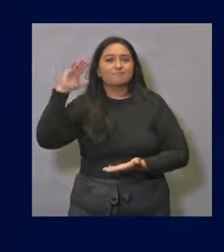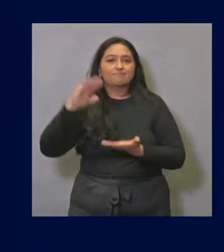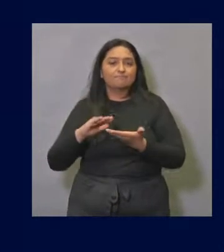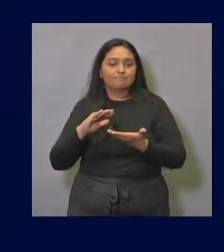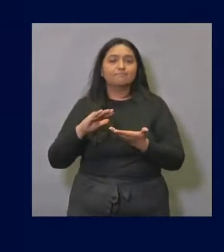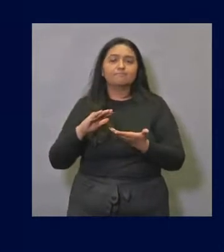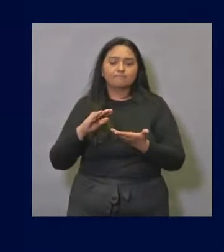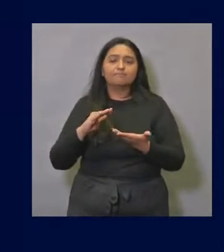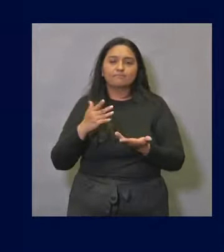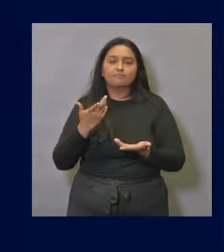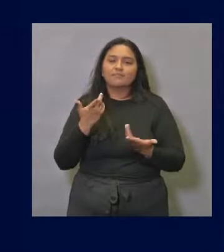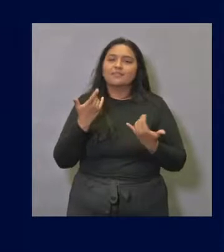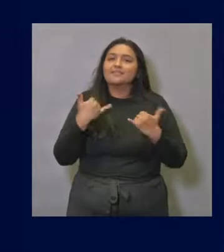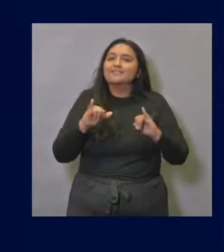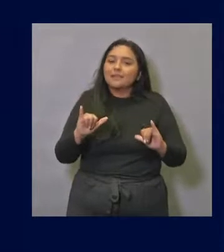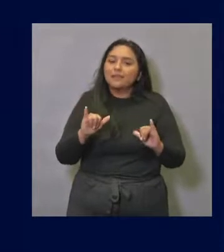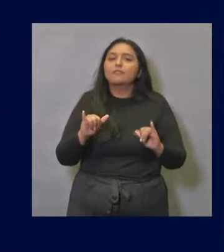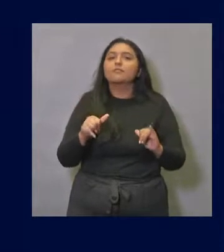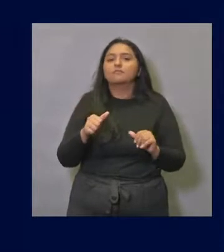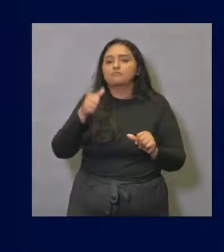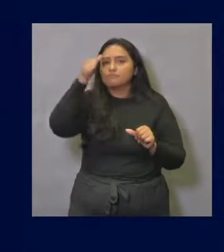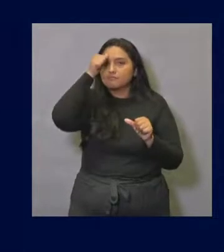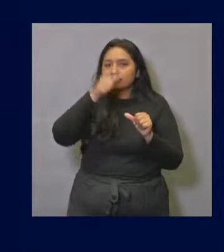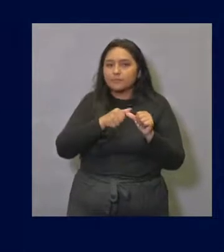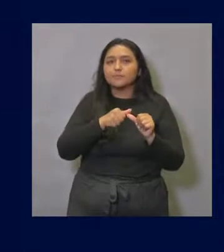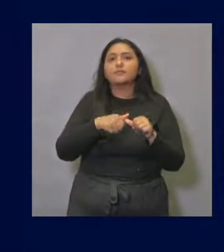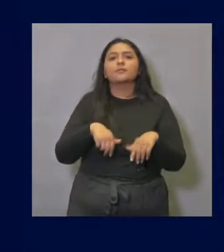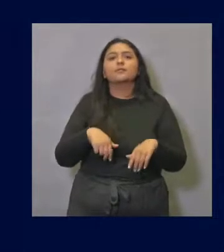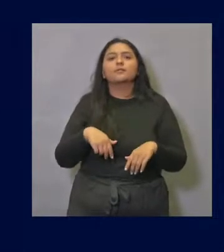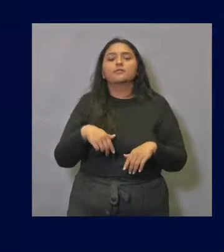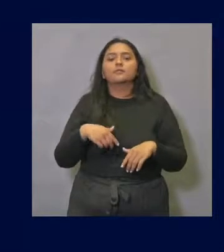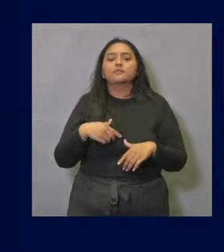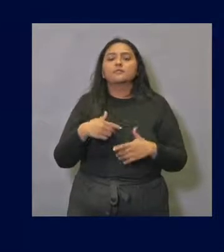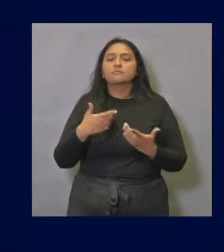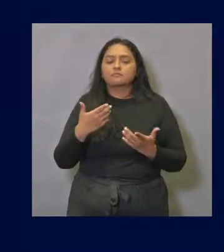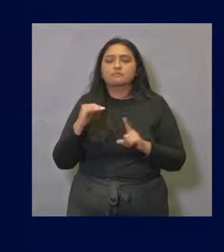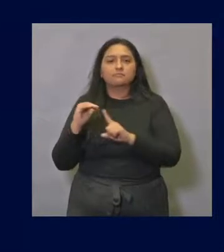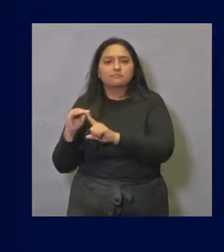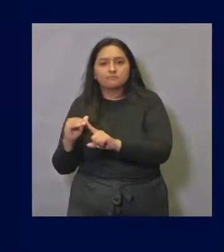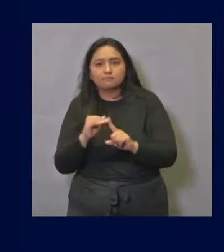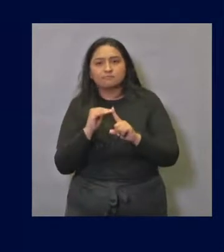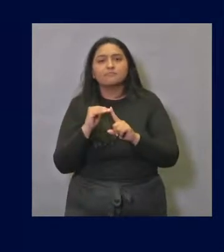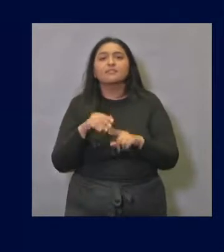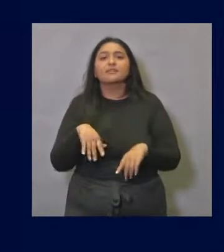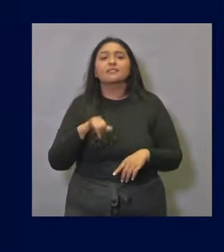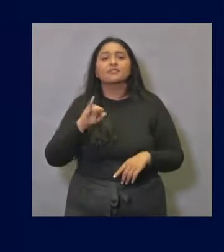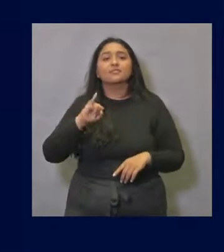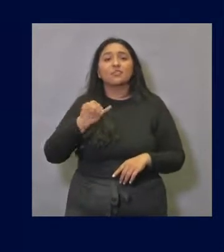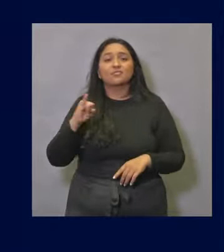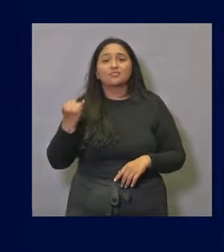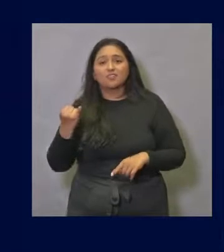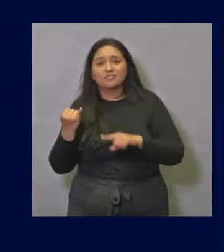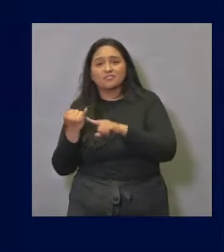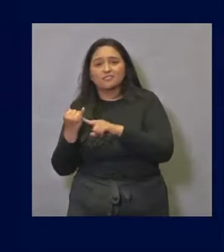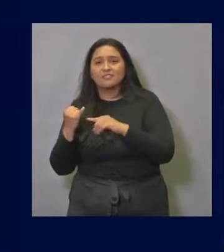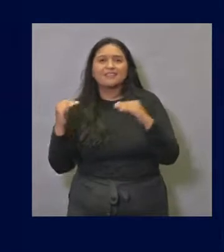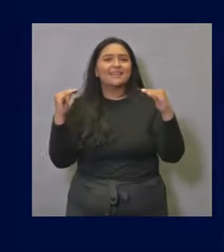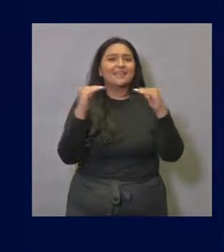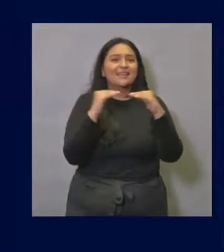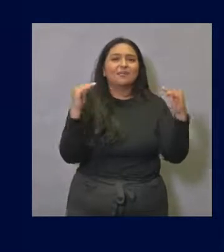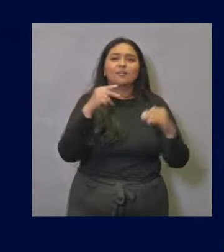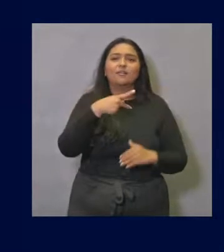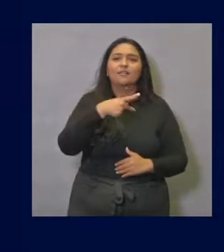baja, queremos recordarles a todas las ventajas de la vacuna Johnson & Johnson, que al igual que las vacunas Pfizer y